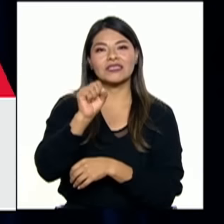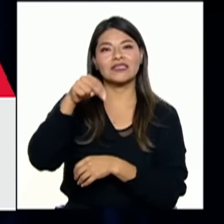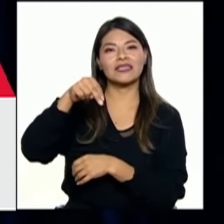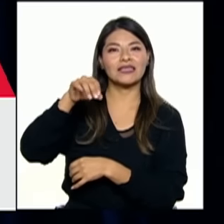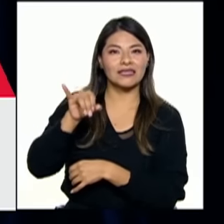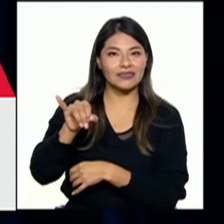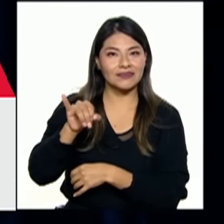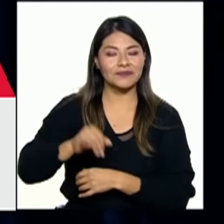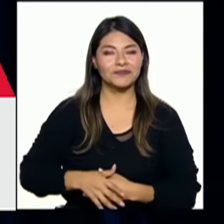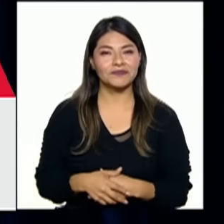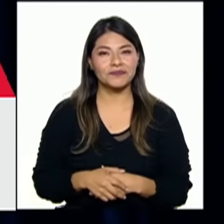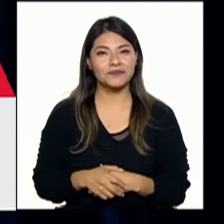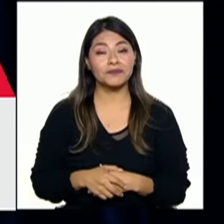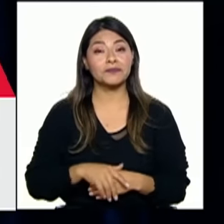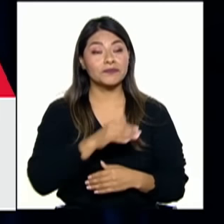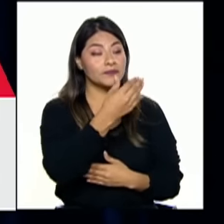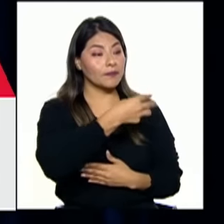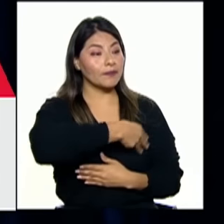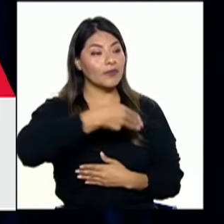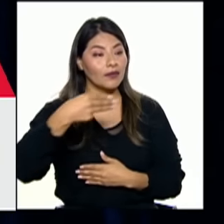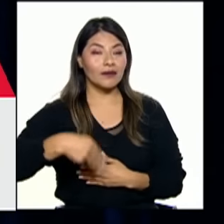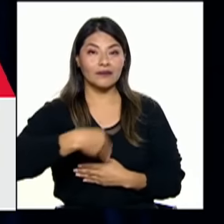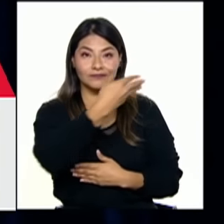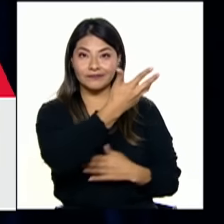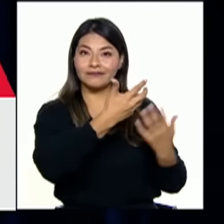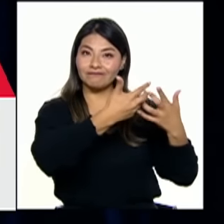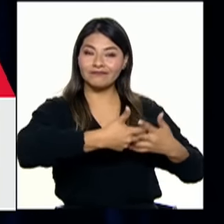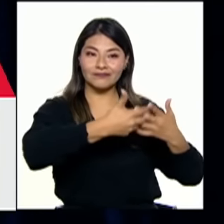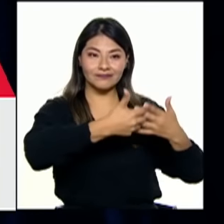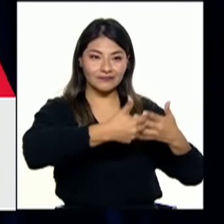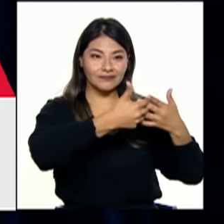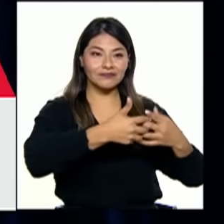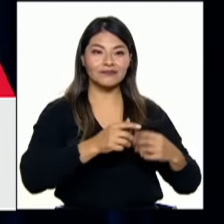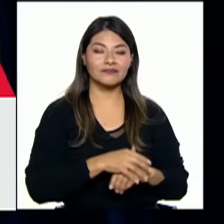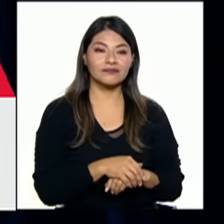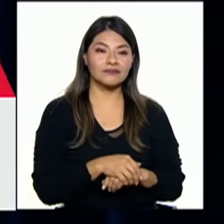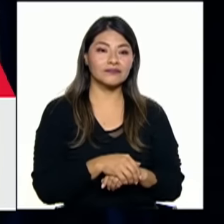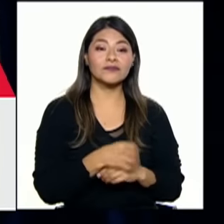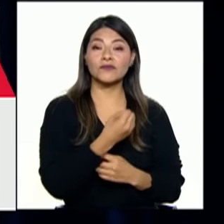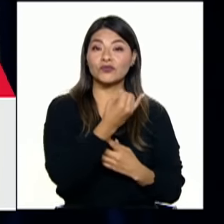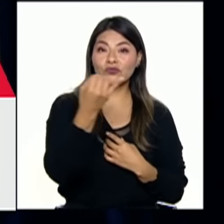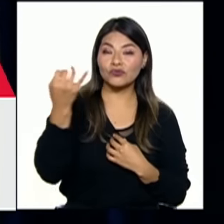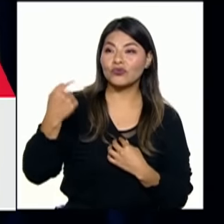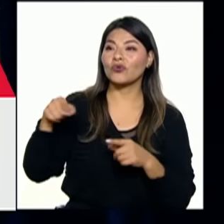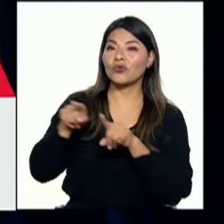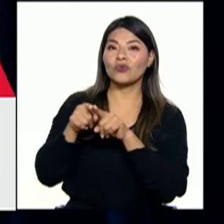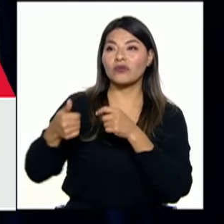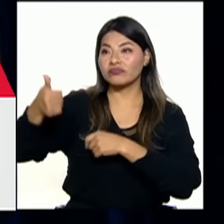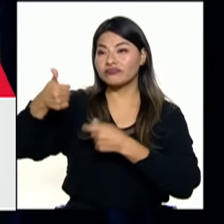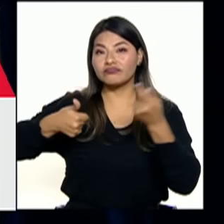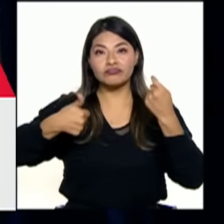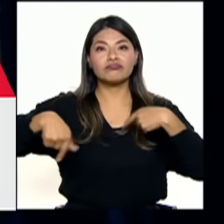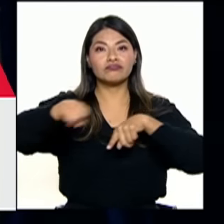Industrias, señor ministro de la Producción, señoras y señores ministros de